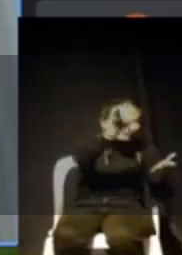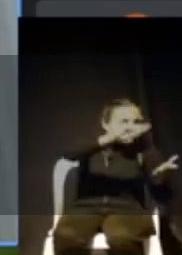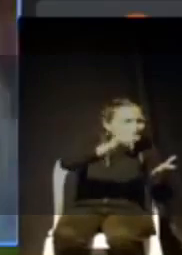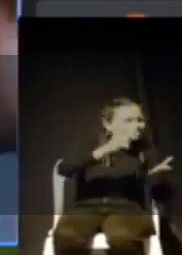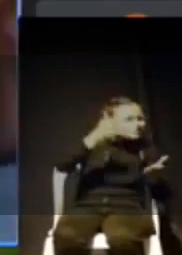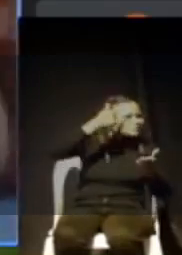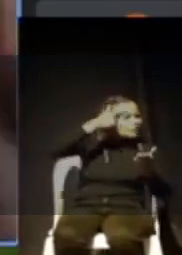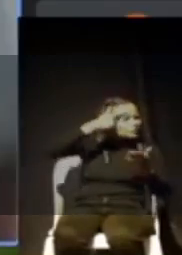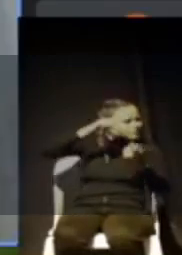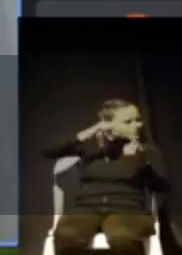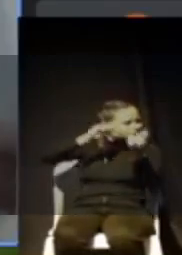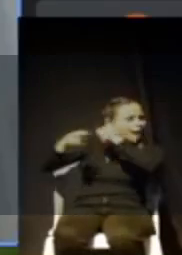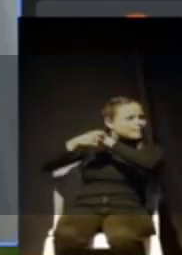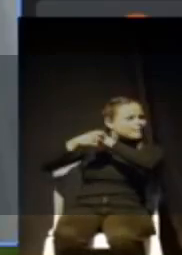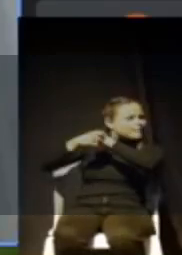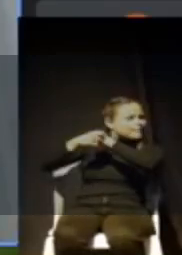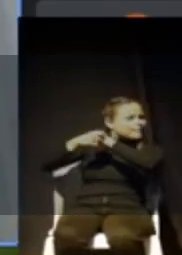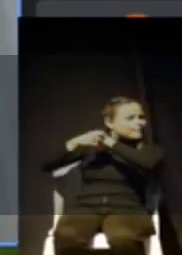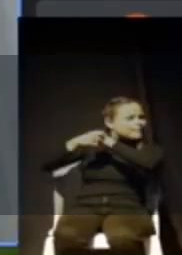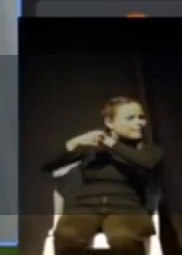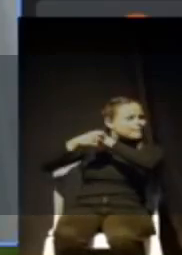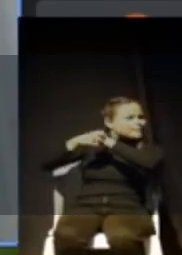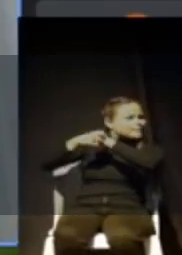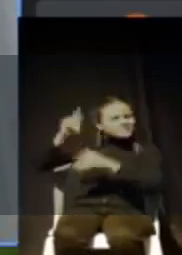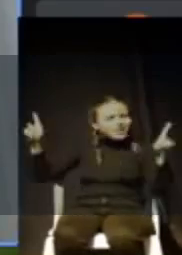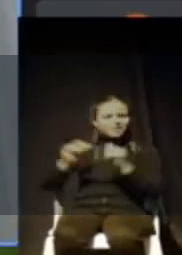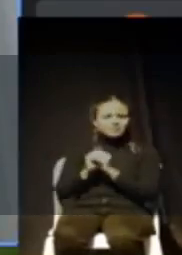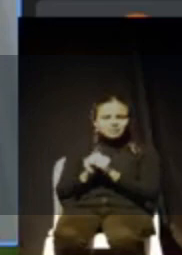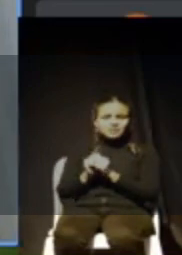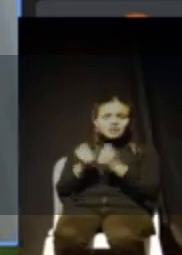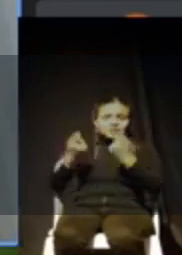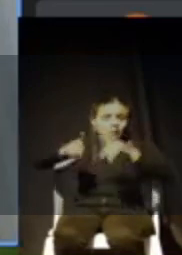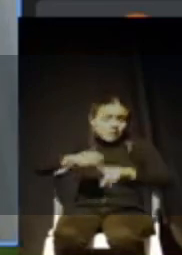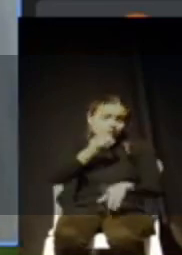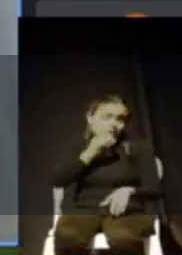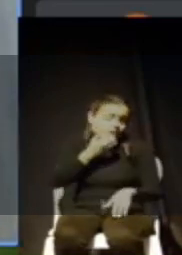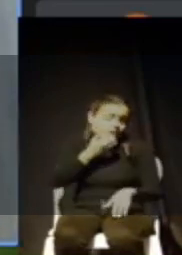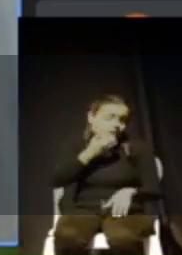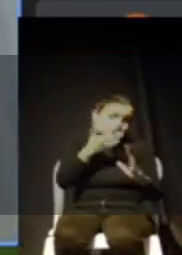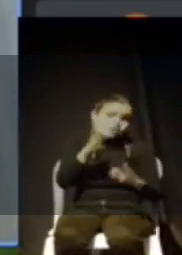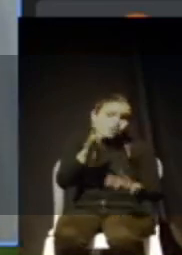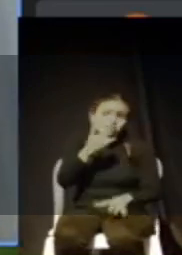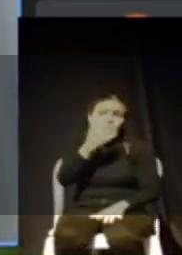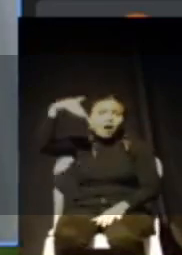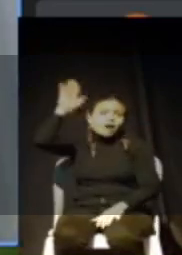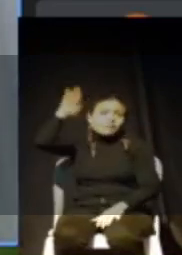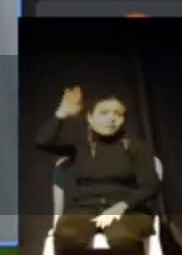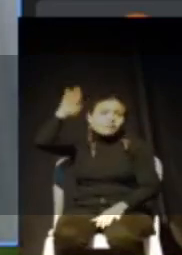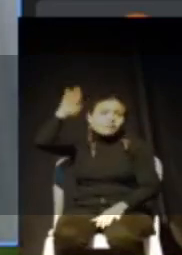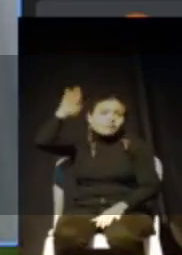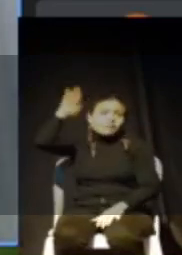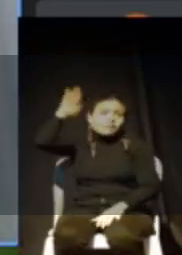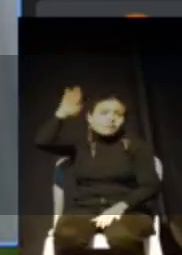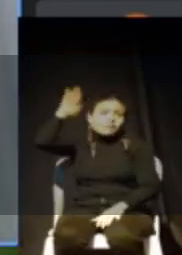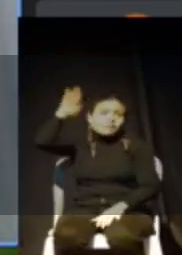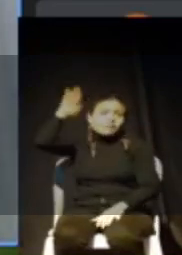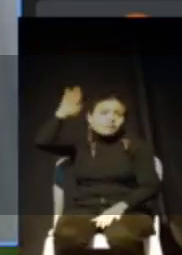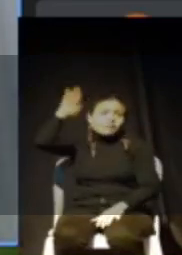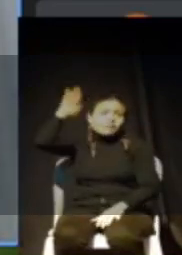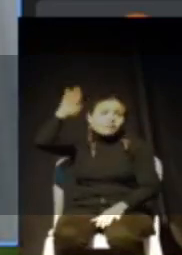aprender, comillas, historia de negros, como en alguna clase en la Universidad de Antioquia me señalaría